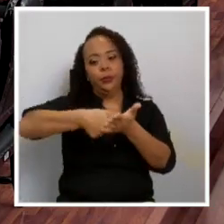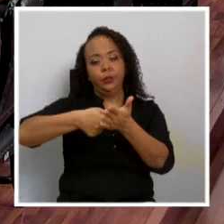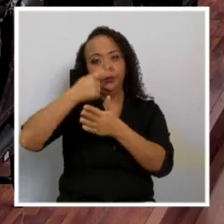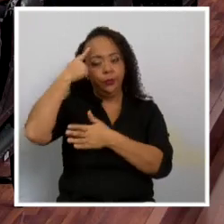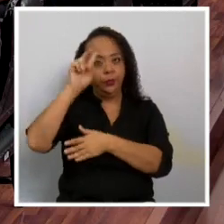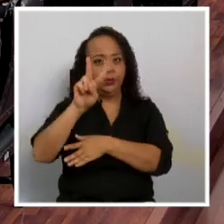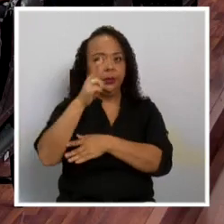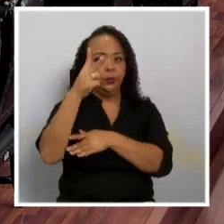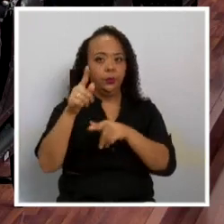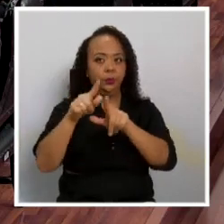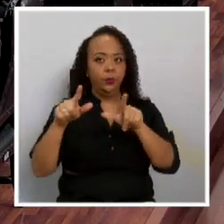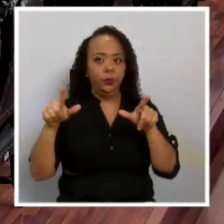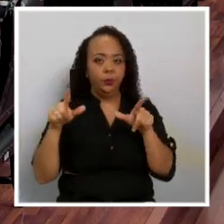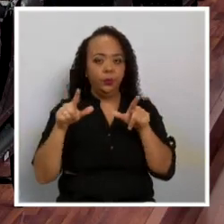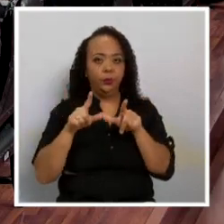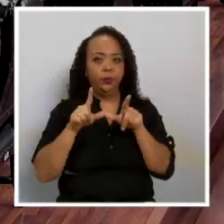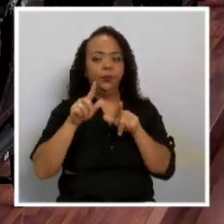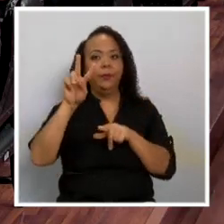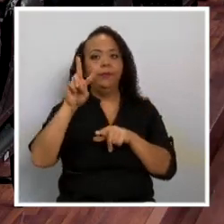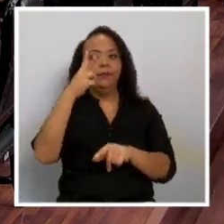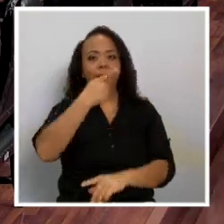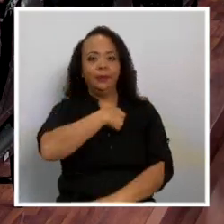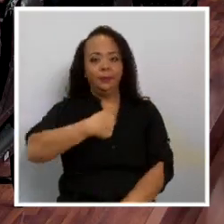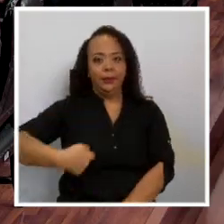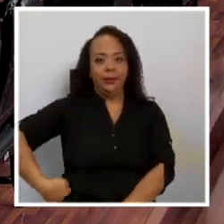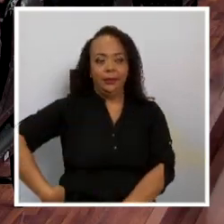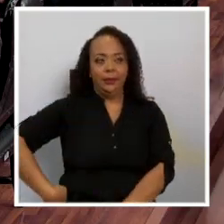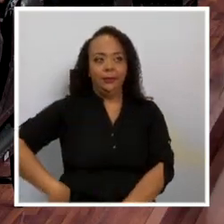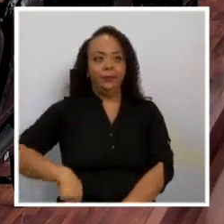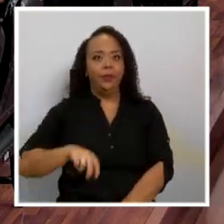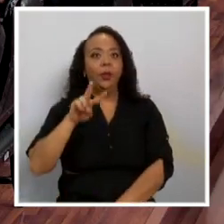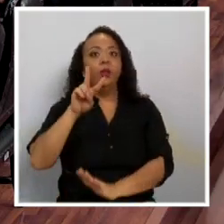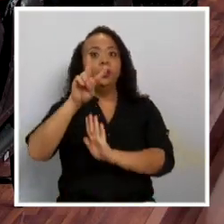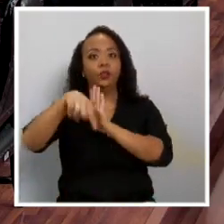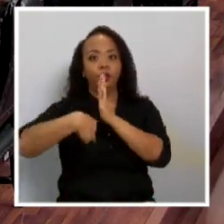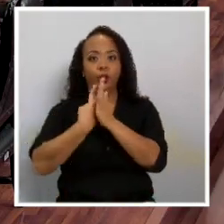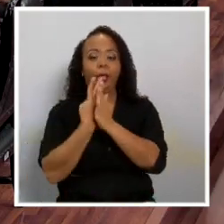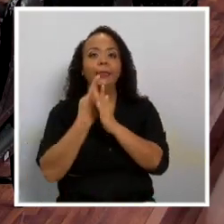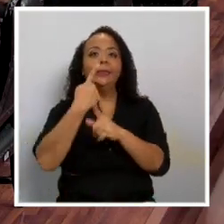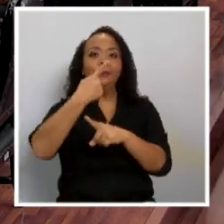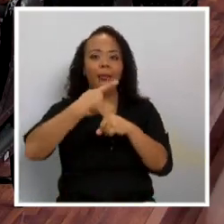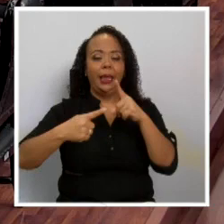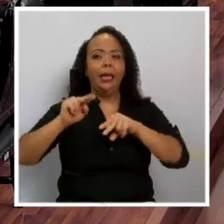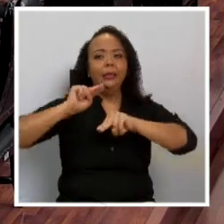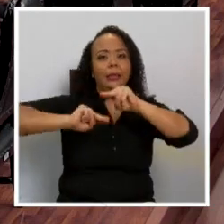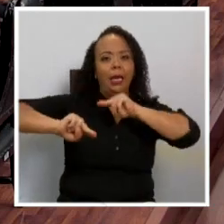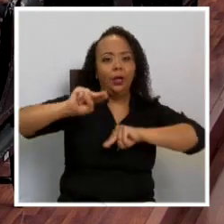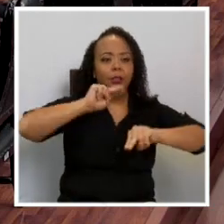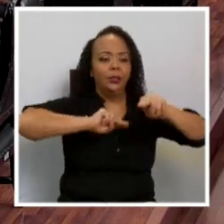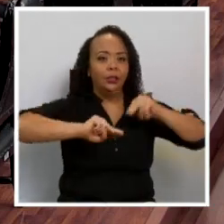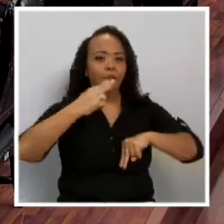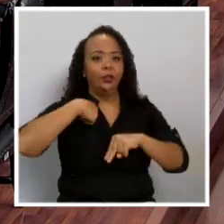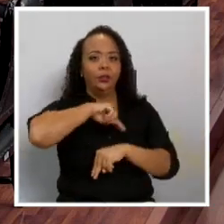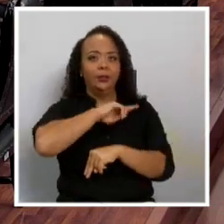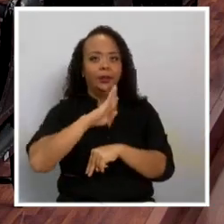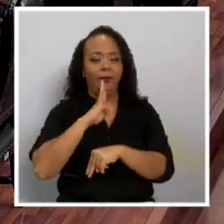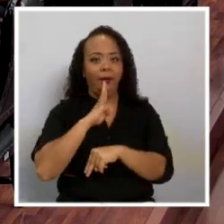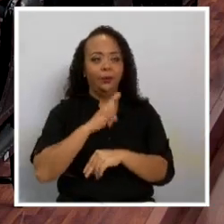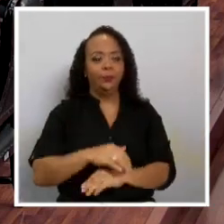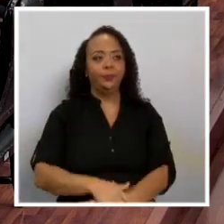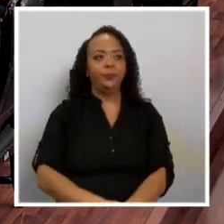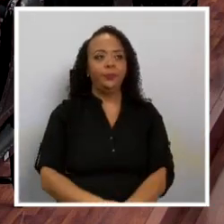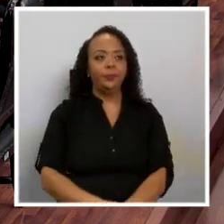el segundo puesto, que es la vicepresidencia. Casi 2 horas y media de negociación, que era lo que hablábamos. Lo que se